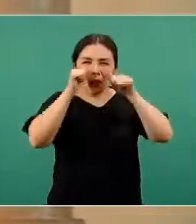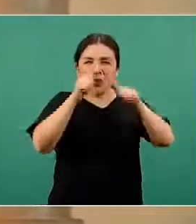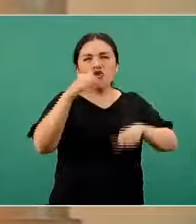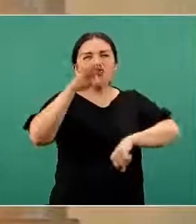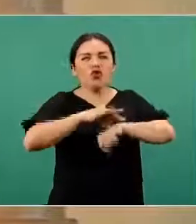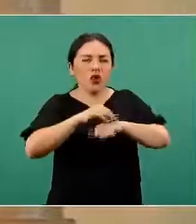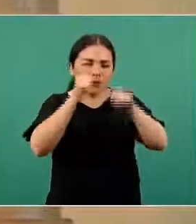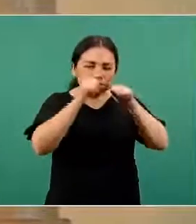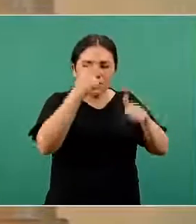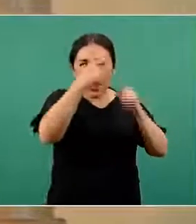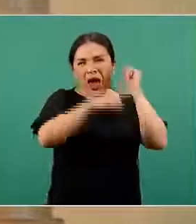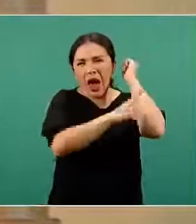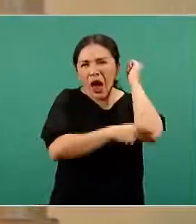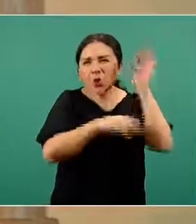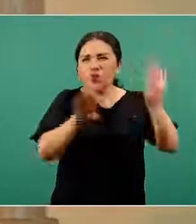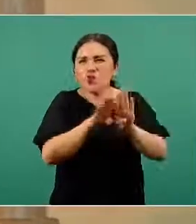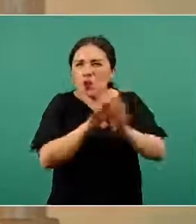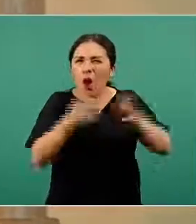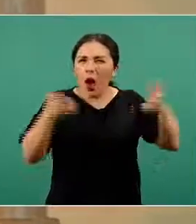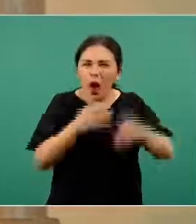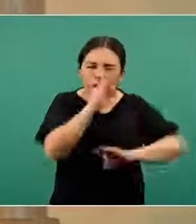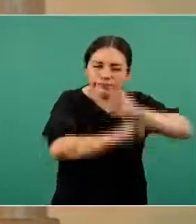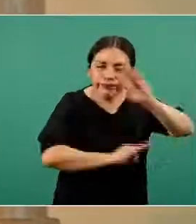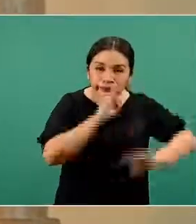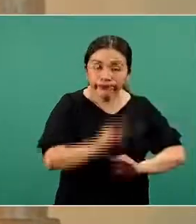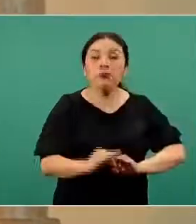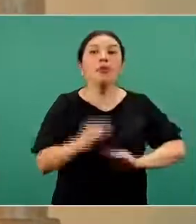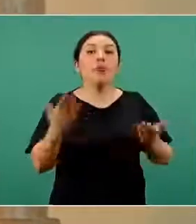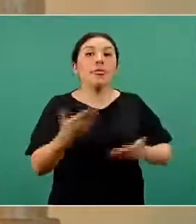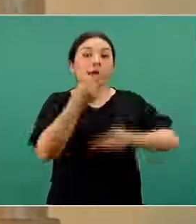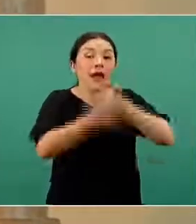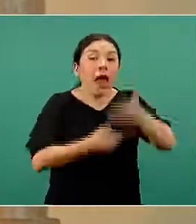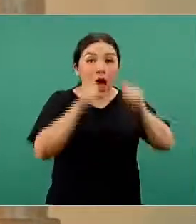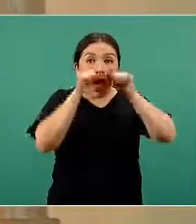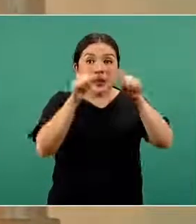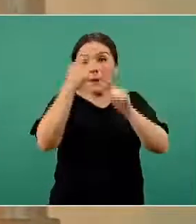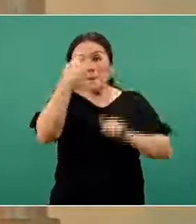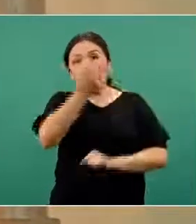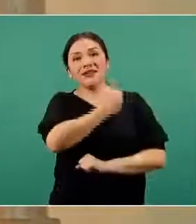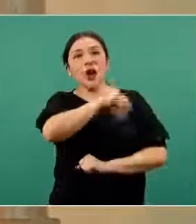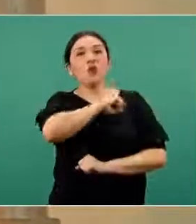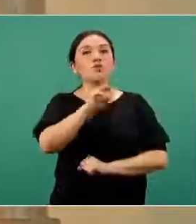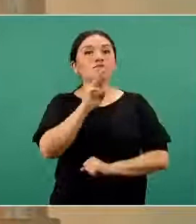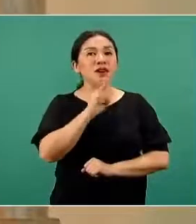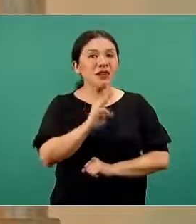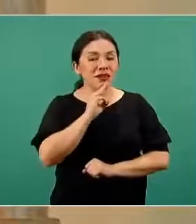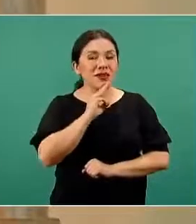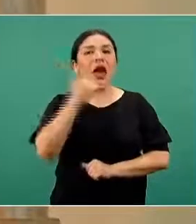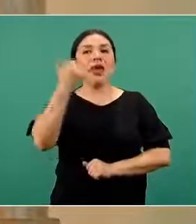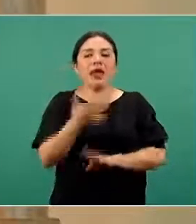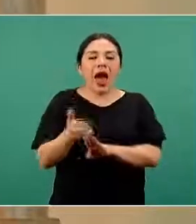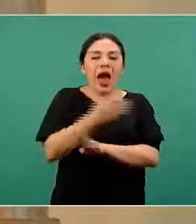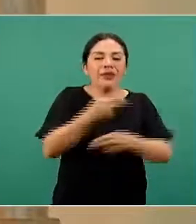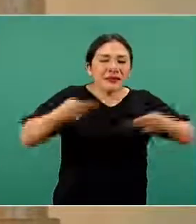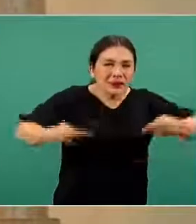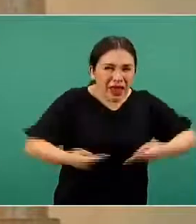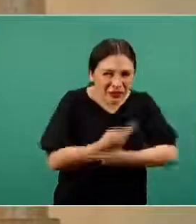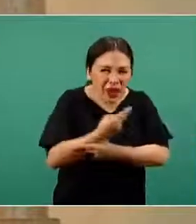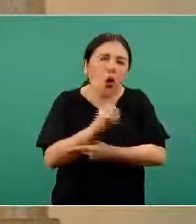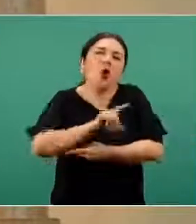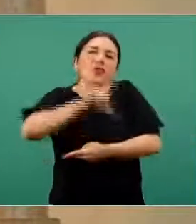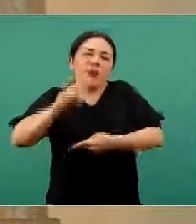reproductiva, específicamente los servicios de salud materna y de salud perinatal,